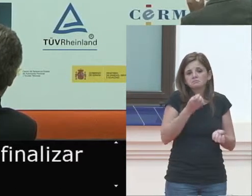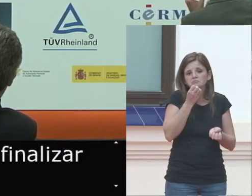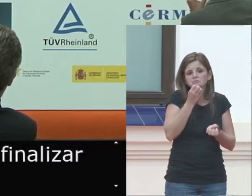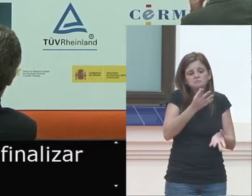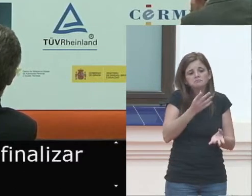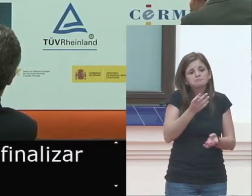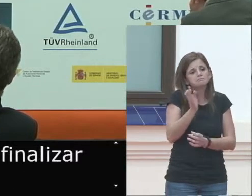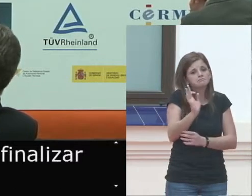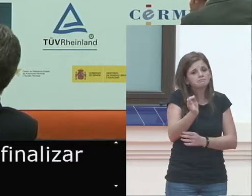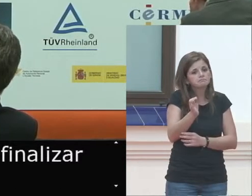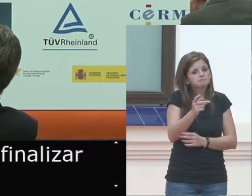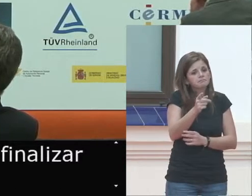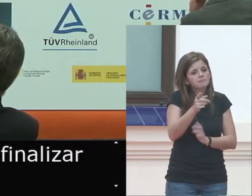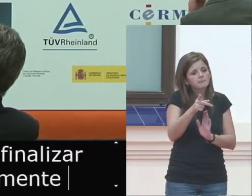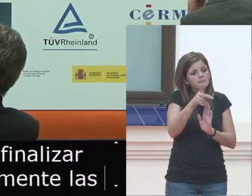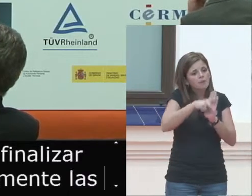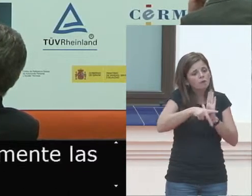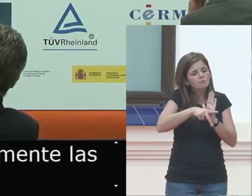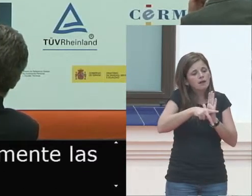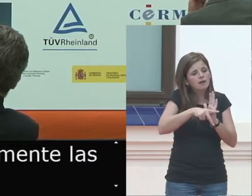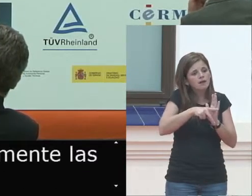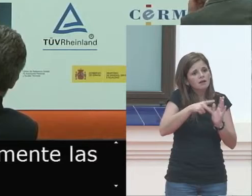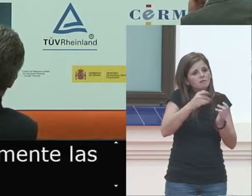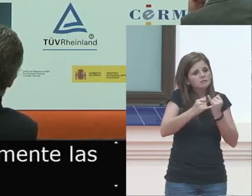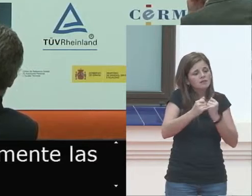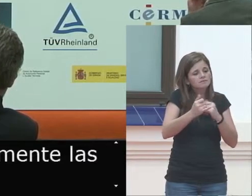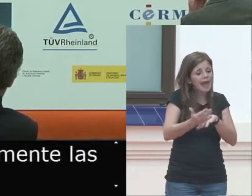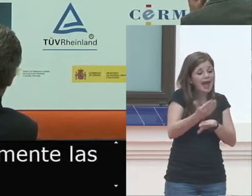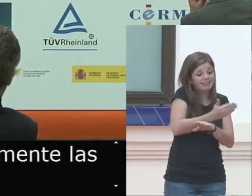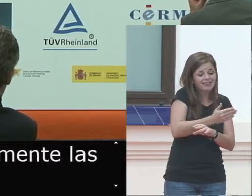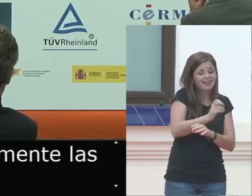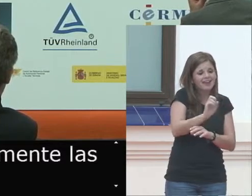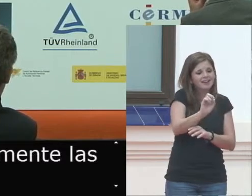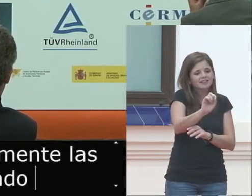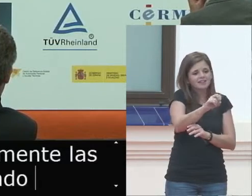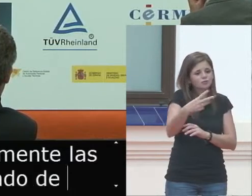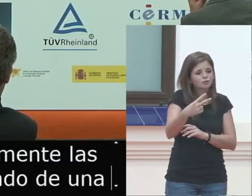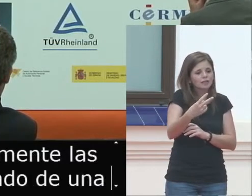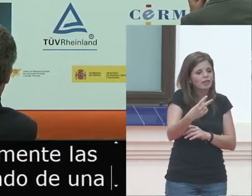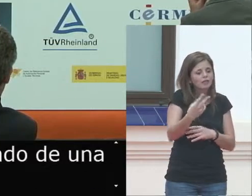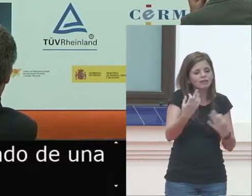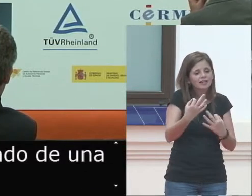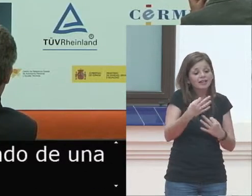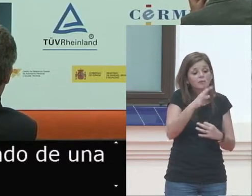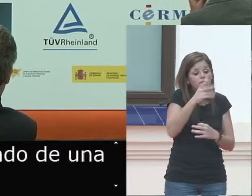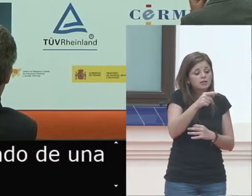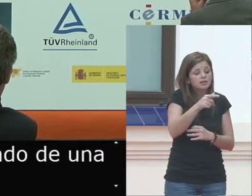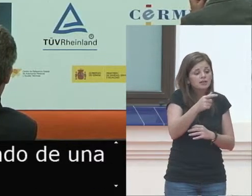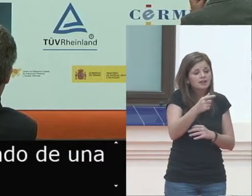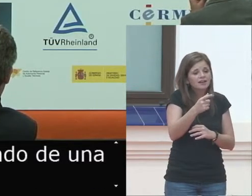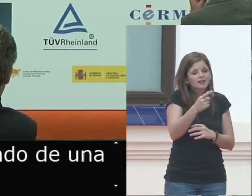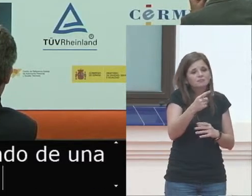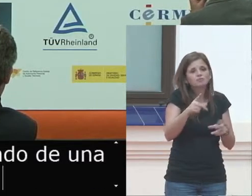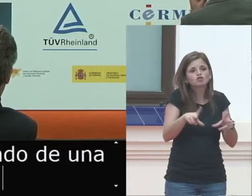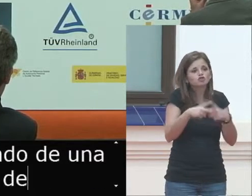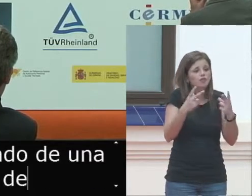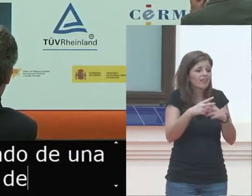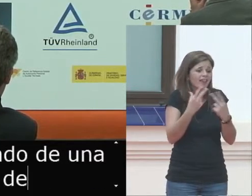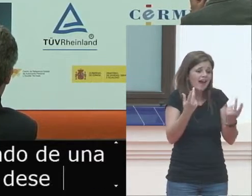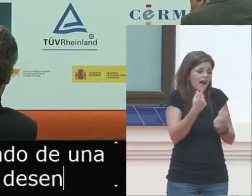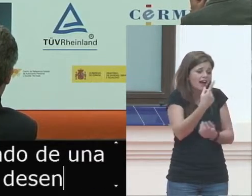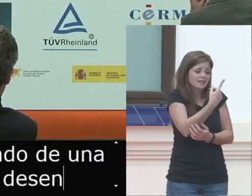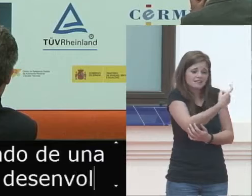normas al final acaban siendo resultado de una carencia de la sociedad en la que nos desenvolvemos